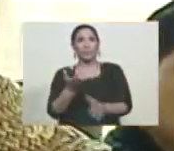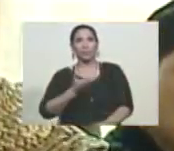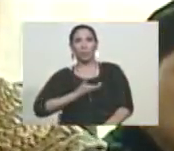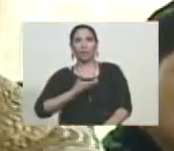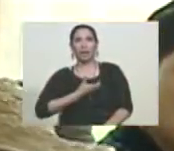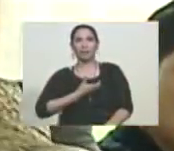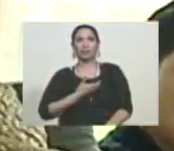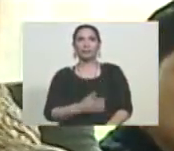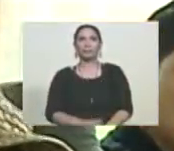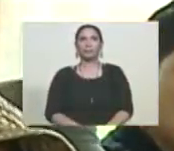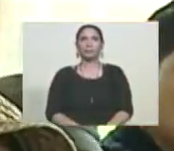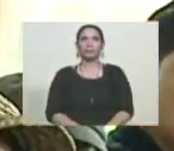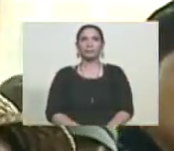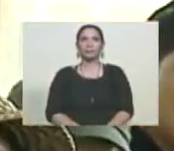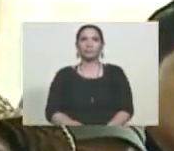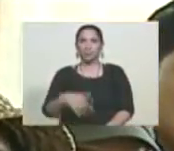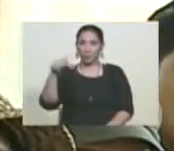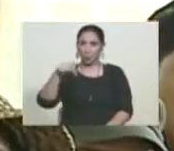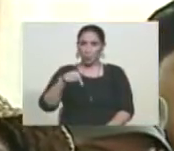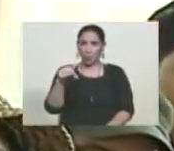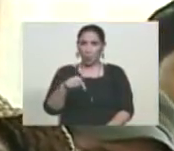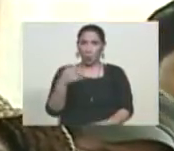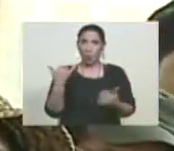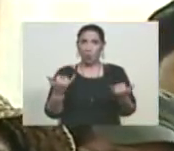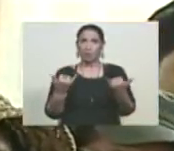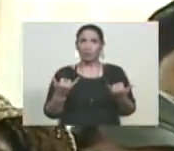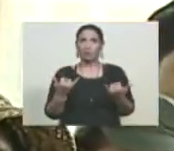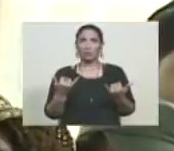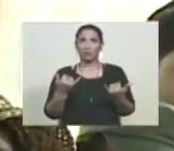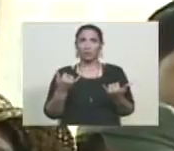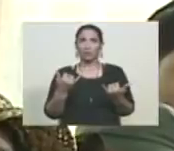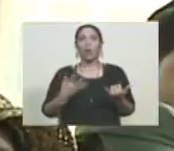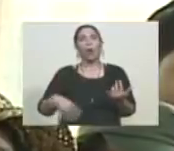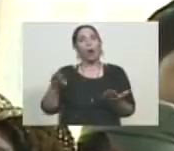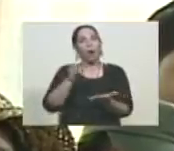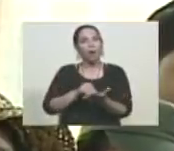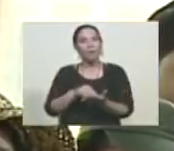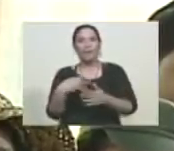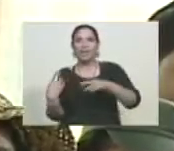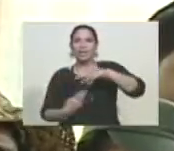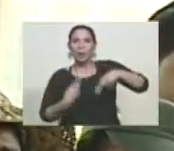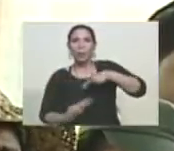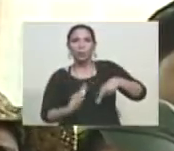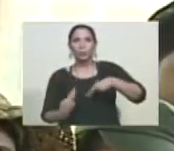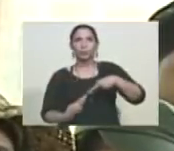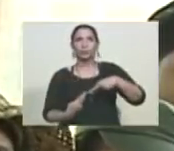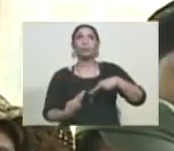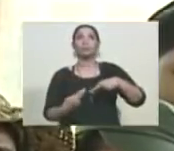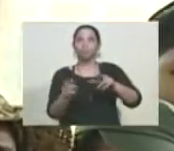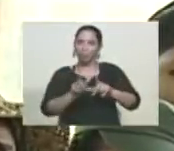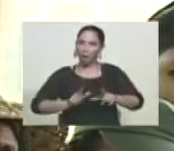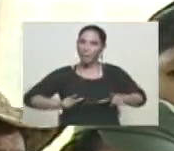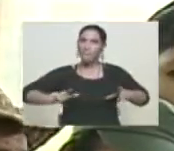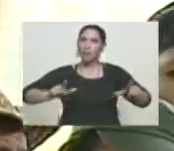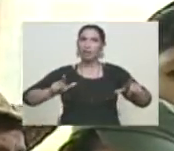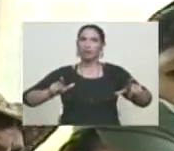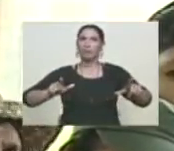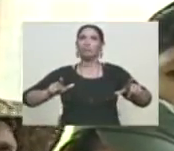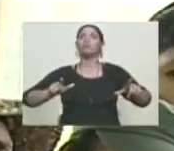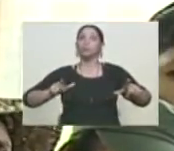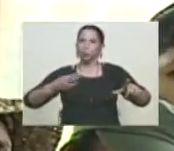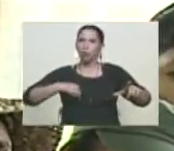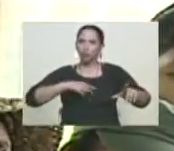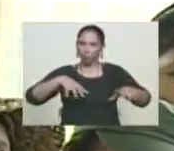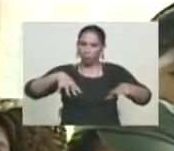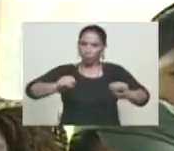Urbina, que ahorita tenemos, llegó de nuevo la revolución. Debíamos perder los espacios, pero para eso estamos, para conquistar los